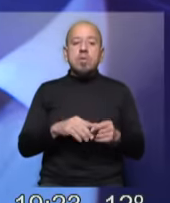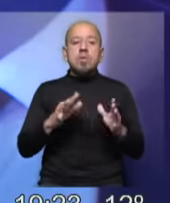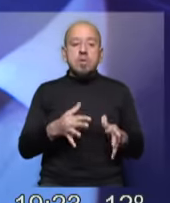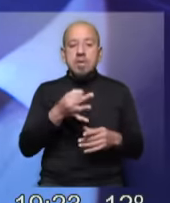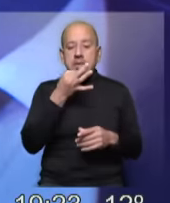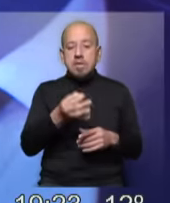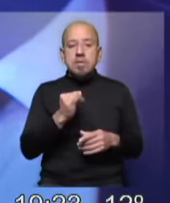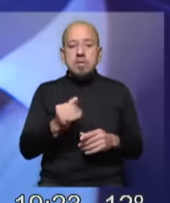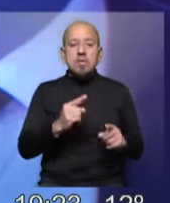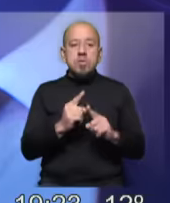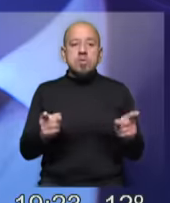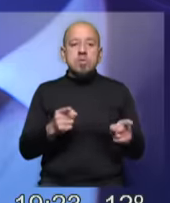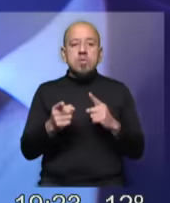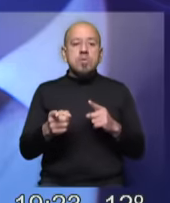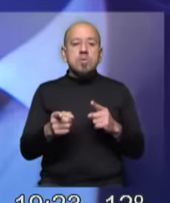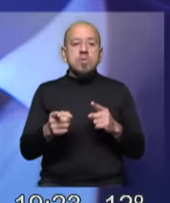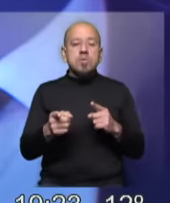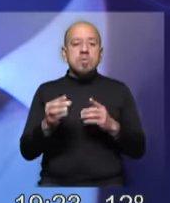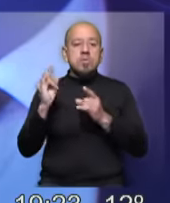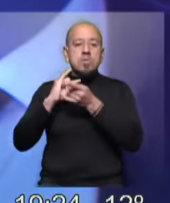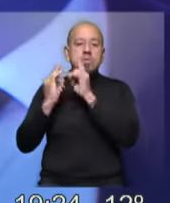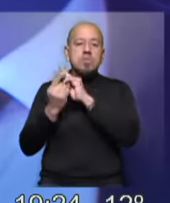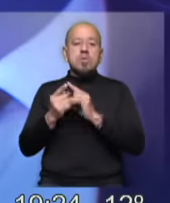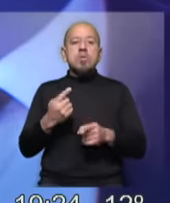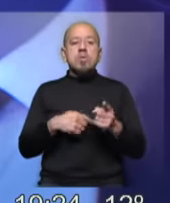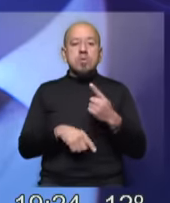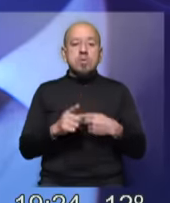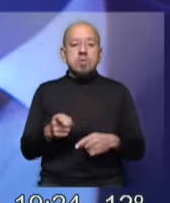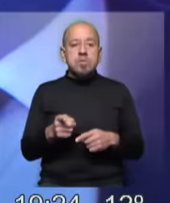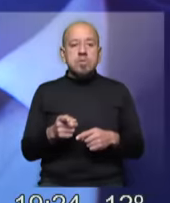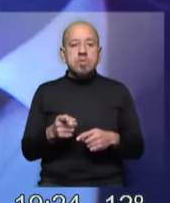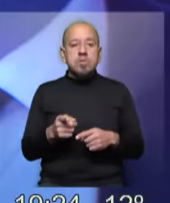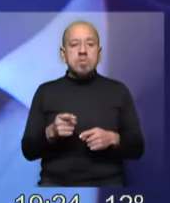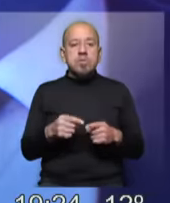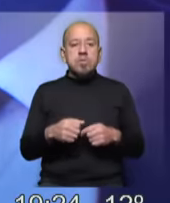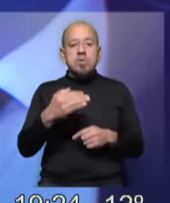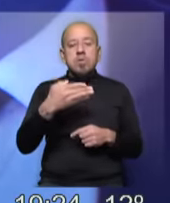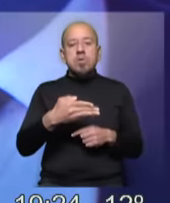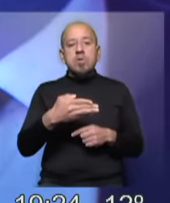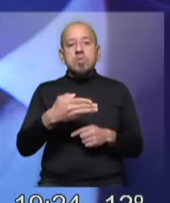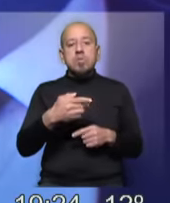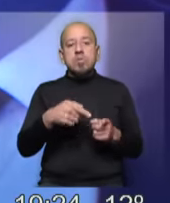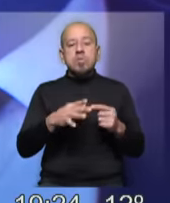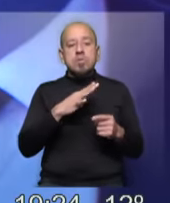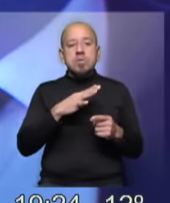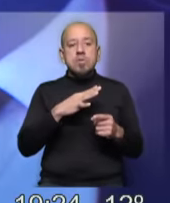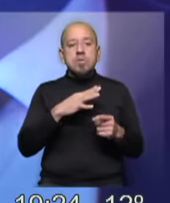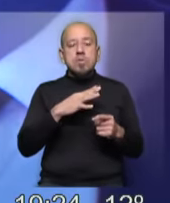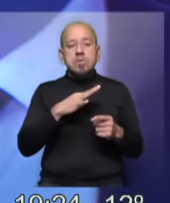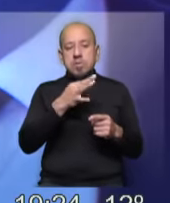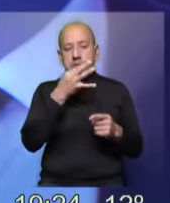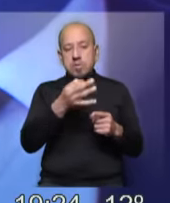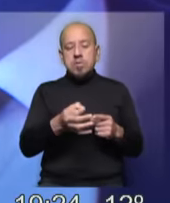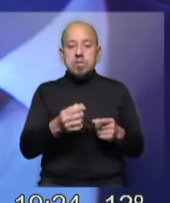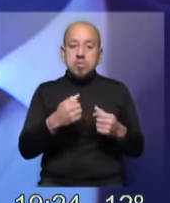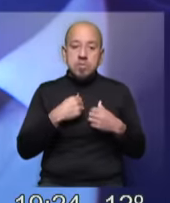y qué no frente al Parlamento en esta interpelación. Y de hecho, en la nota de búsqueda en que se difunden estos audios, se termina diciendo algo que